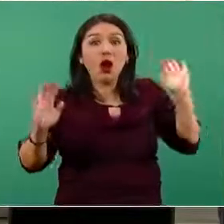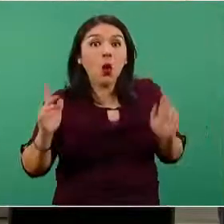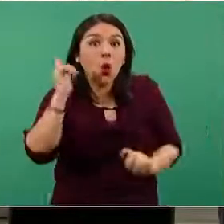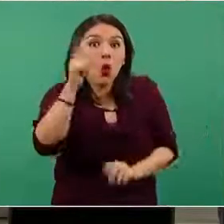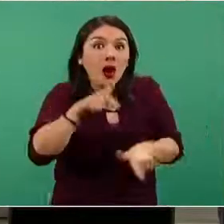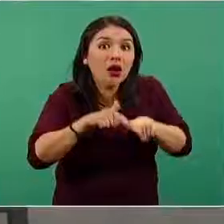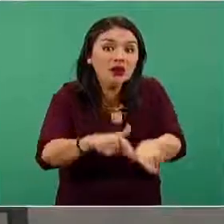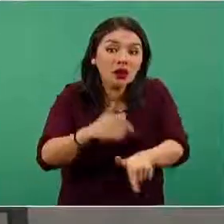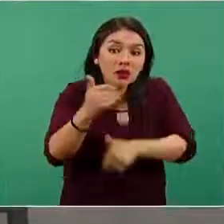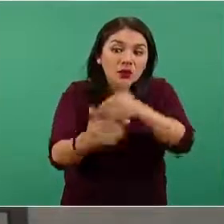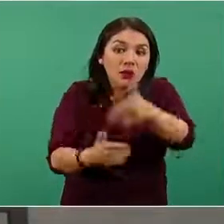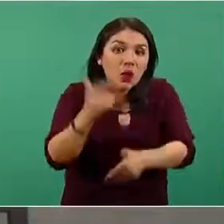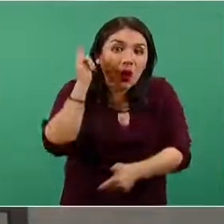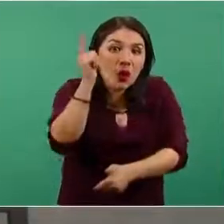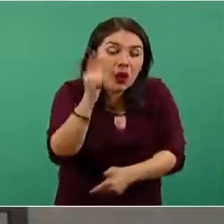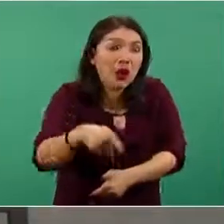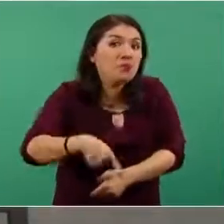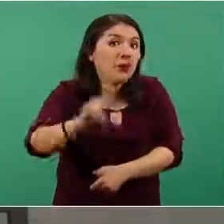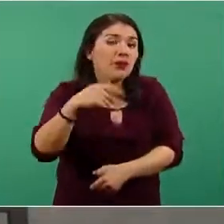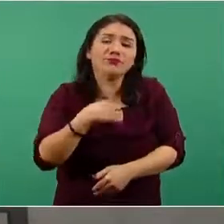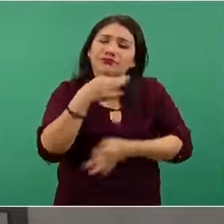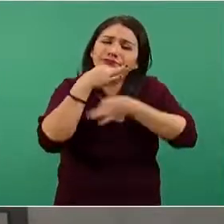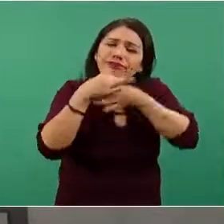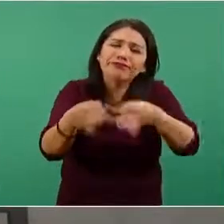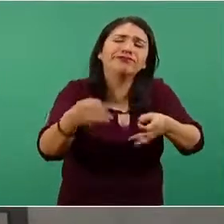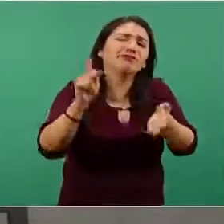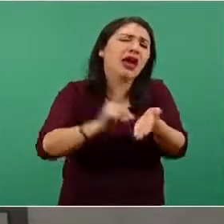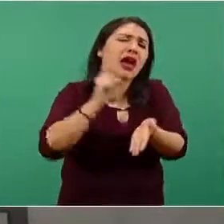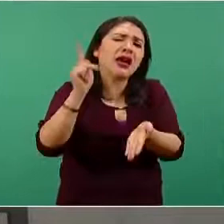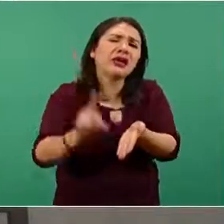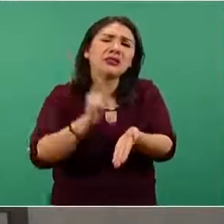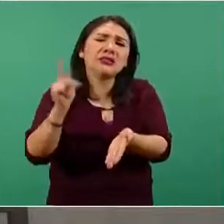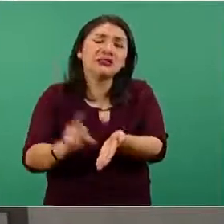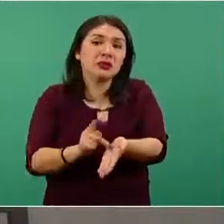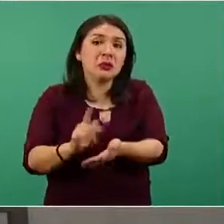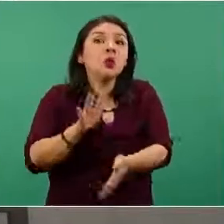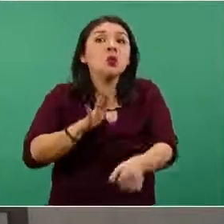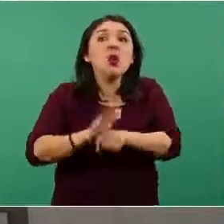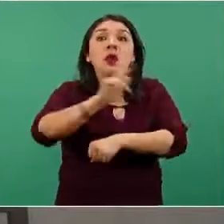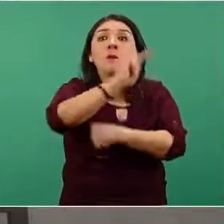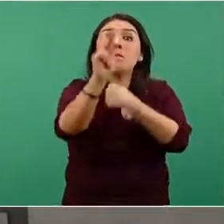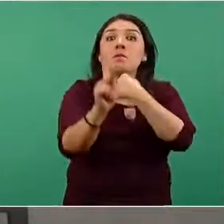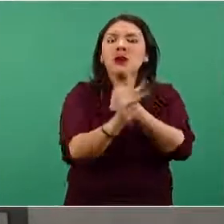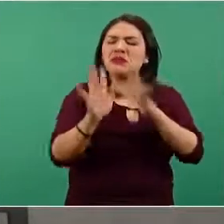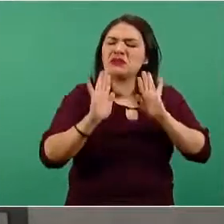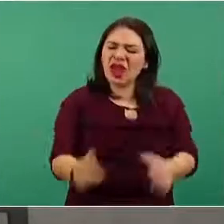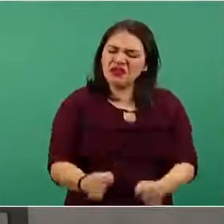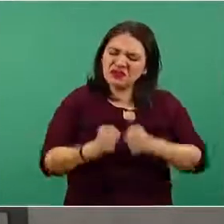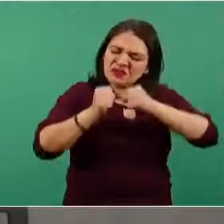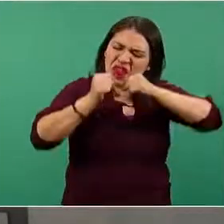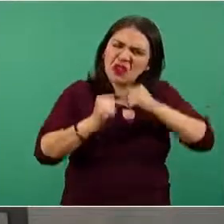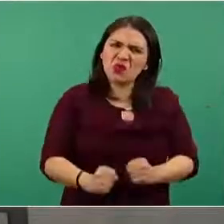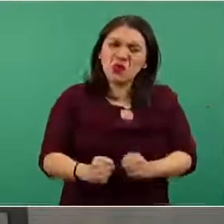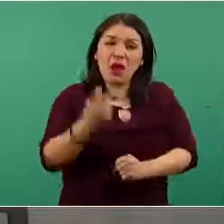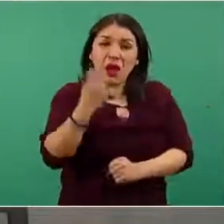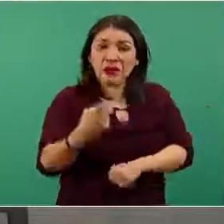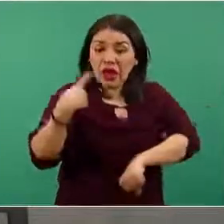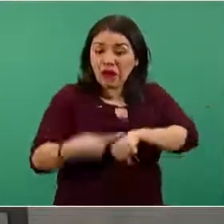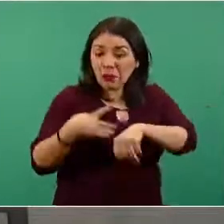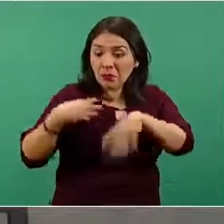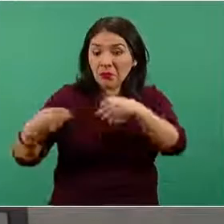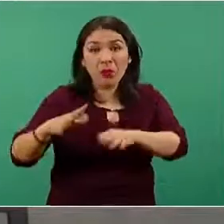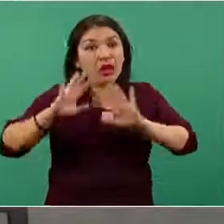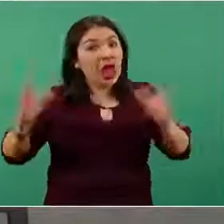siga por este curso, pero como lo hemos advertido una y otra vez, ningún país tiene garantizado que la epidemia